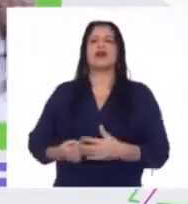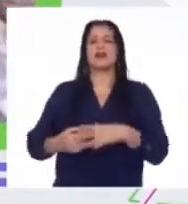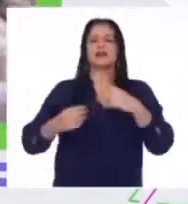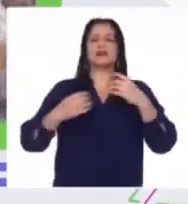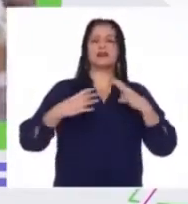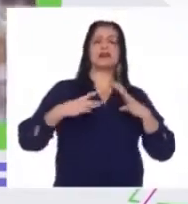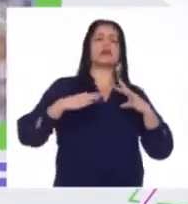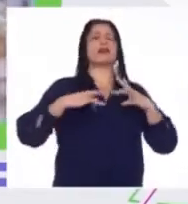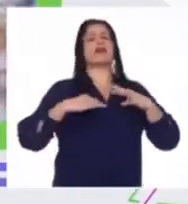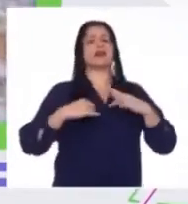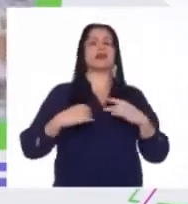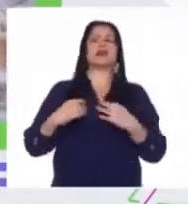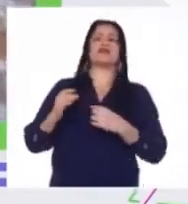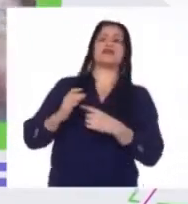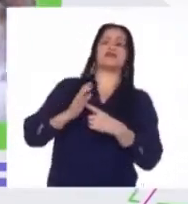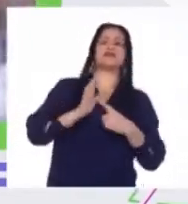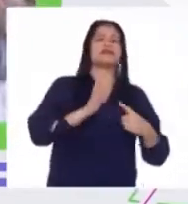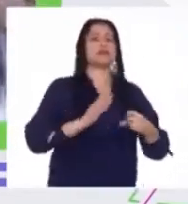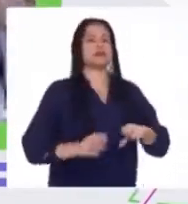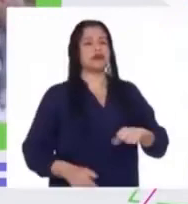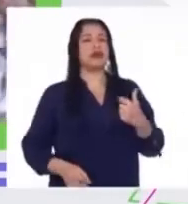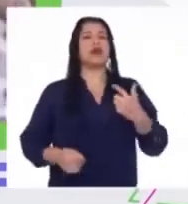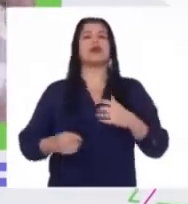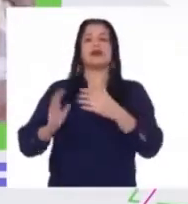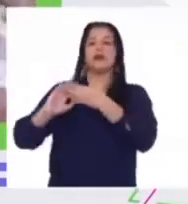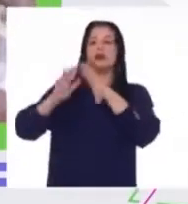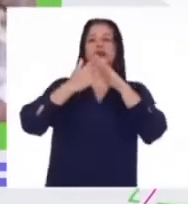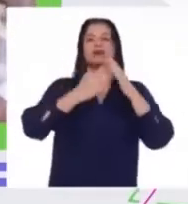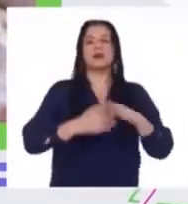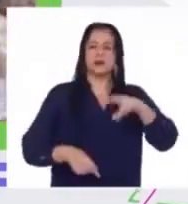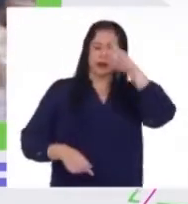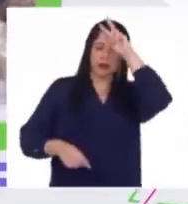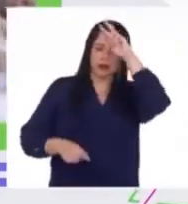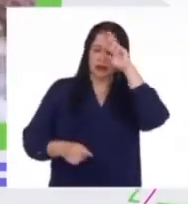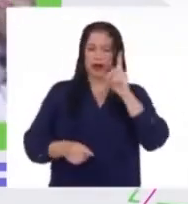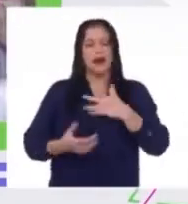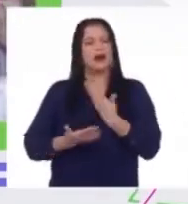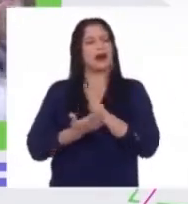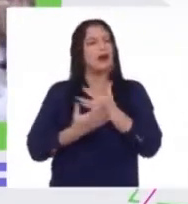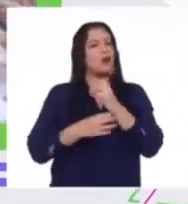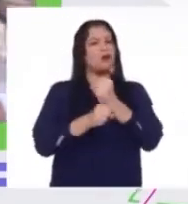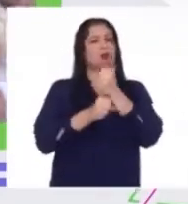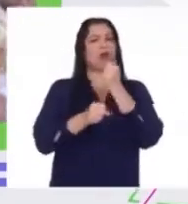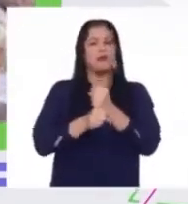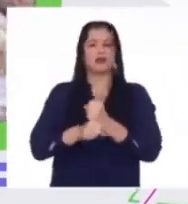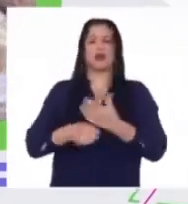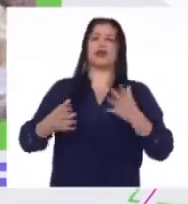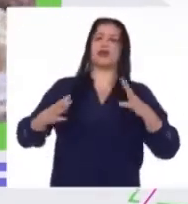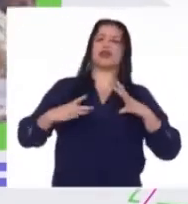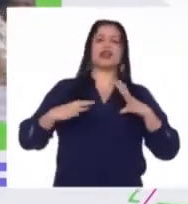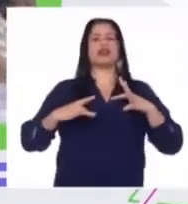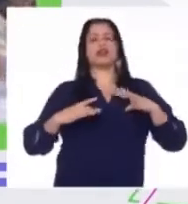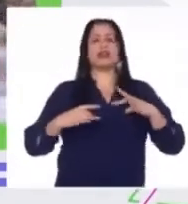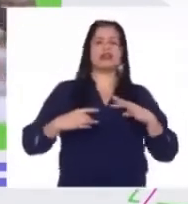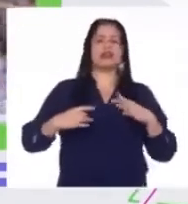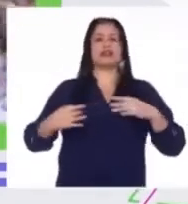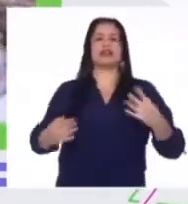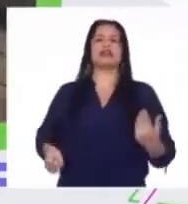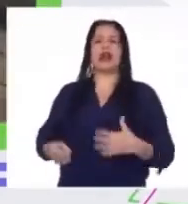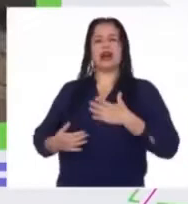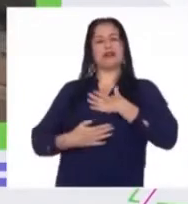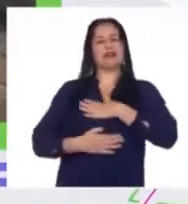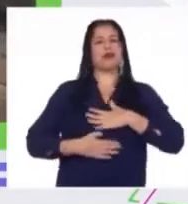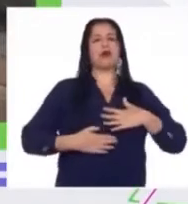ricos están gozando, pueblo peruano sin trabajo, mientras los ricos